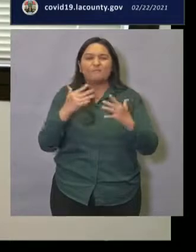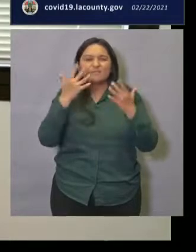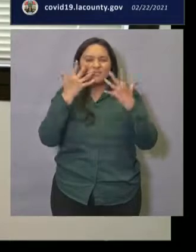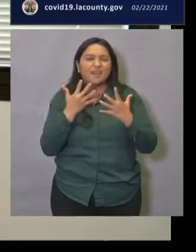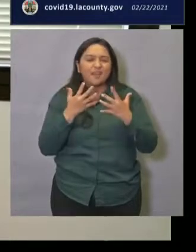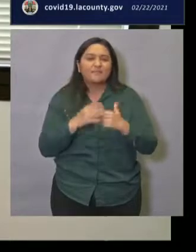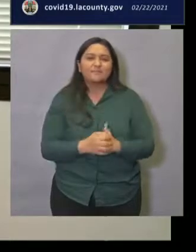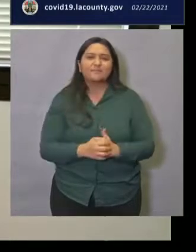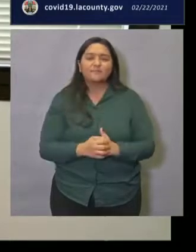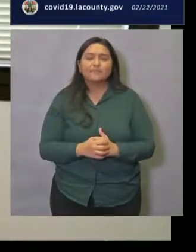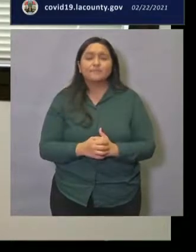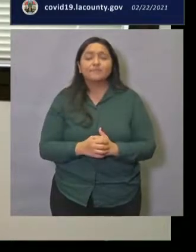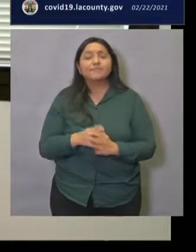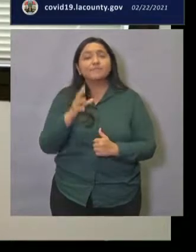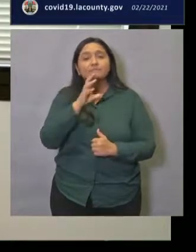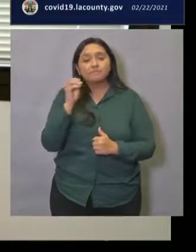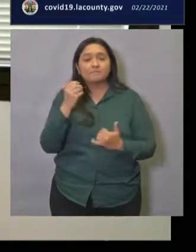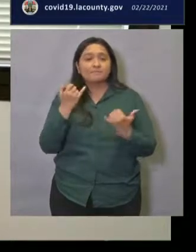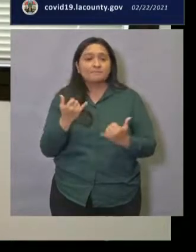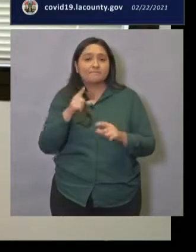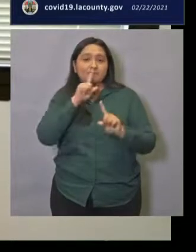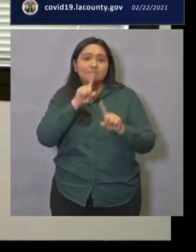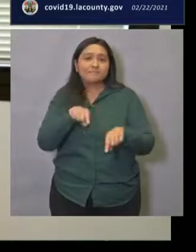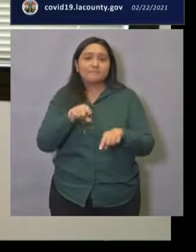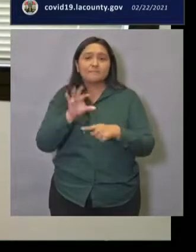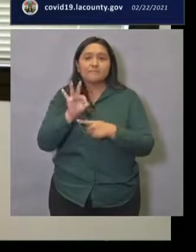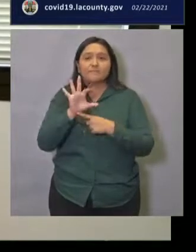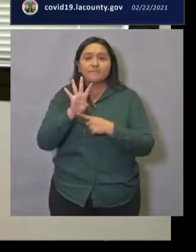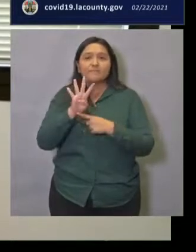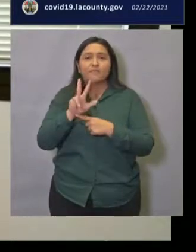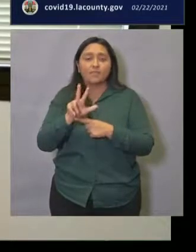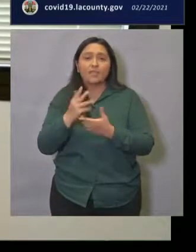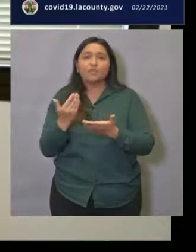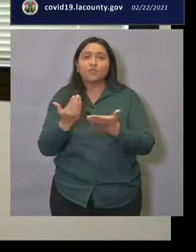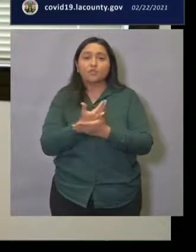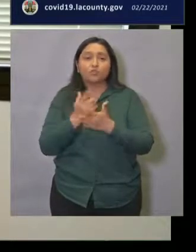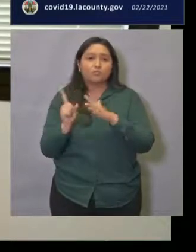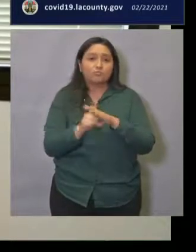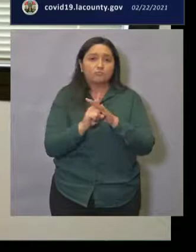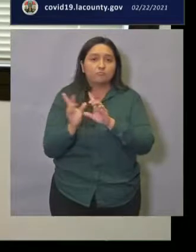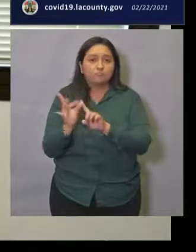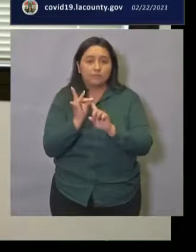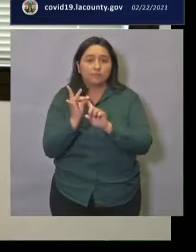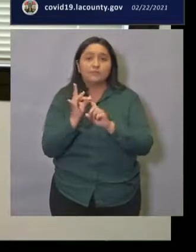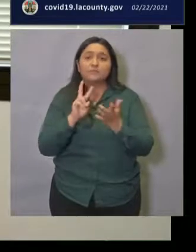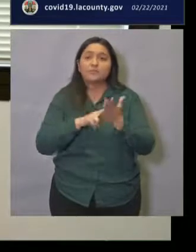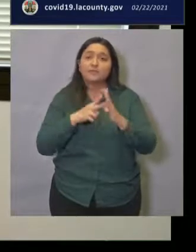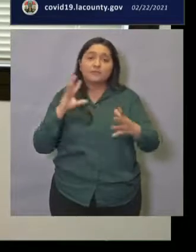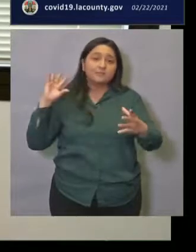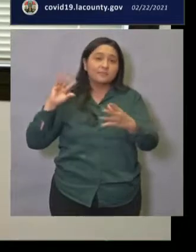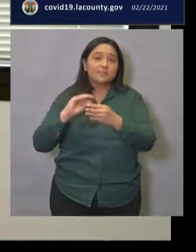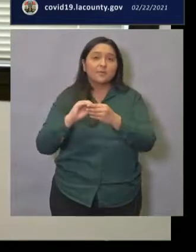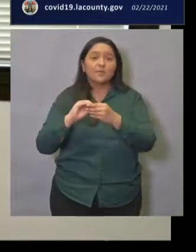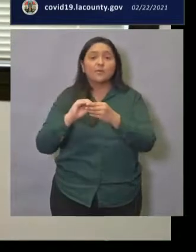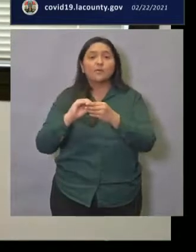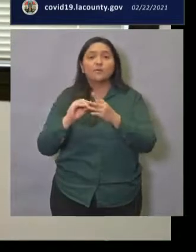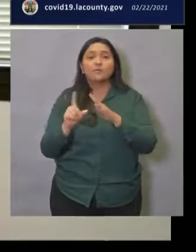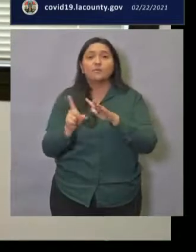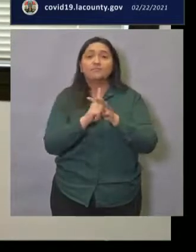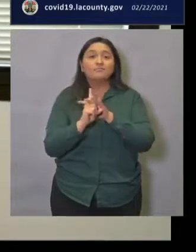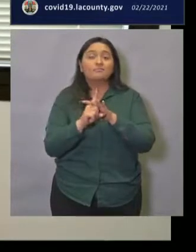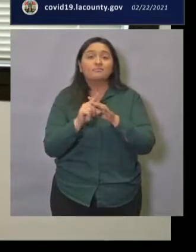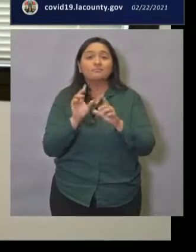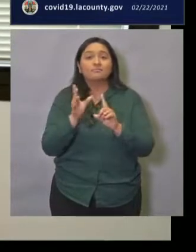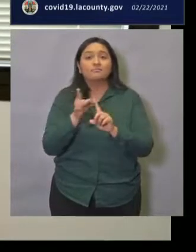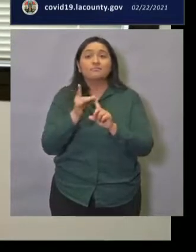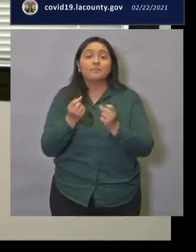hoy también estamos reportando 943 casos nuevos, lo que eleva el número total de casos en el condado de Los Ángeles